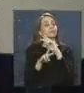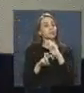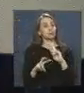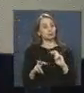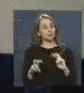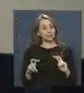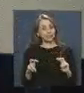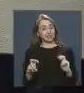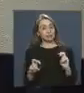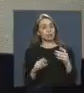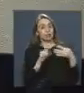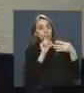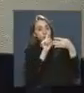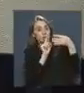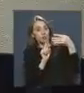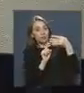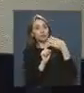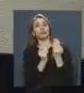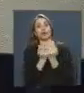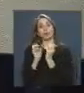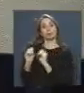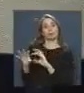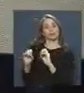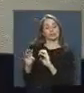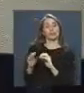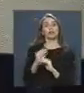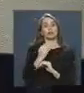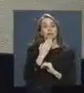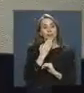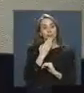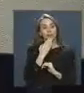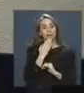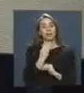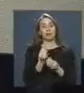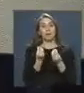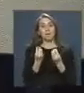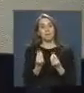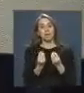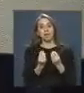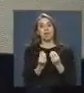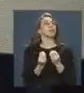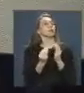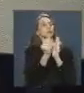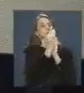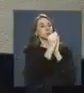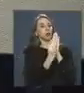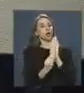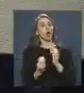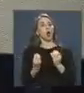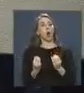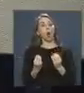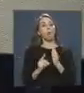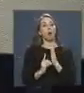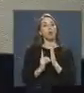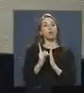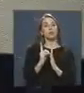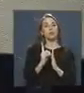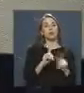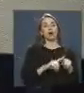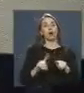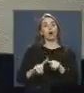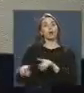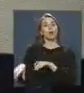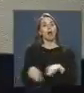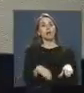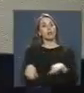además de arrojar estos elementos, estos contenidos, permitan sistematizar adecuadamente las formas de desarrollar el conjunto de las